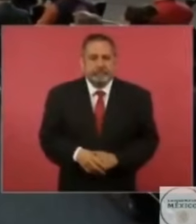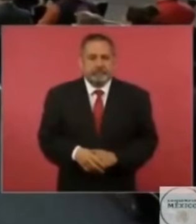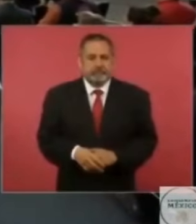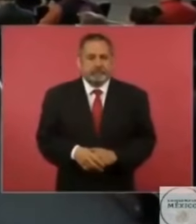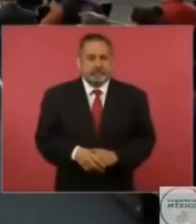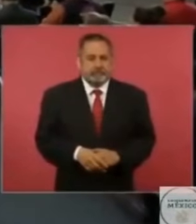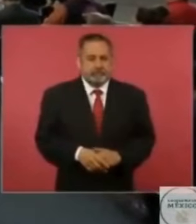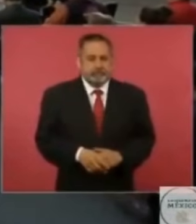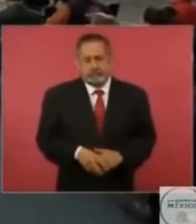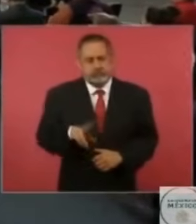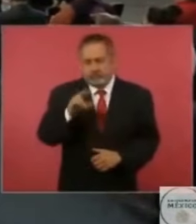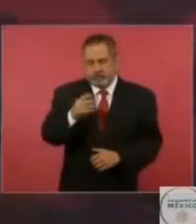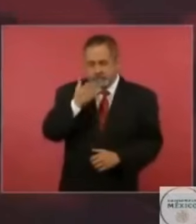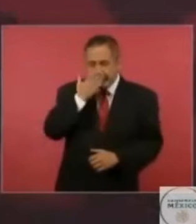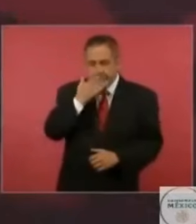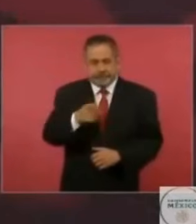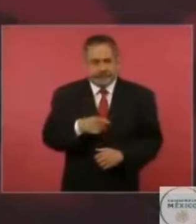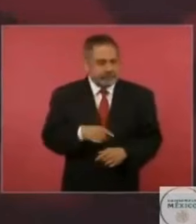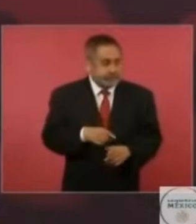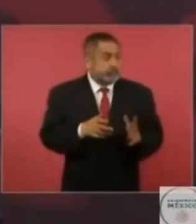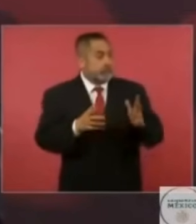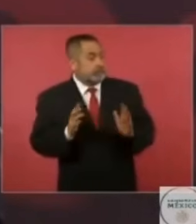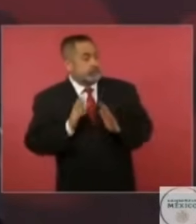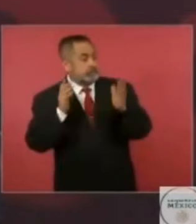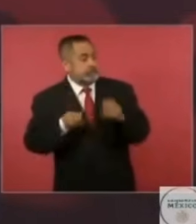pues no debe ser motivo de sorpresa,